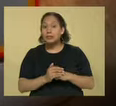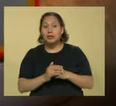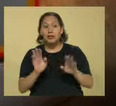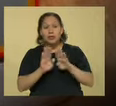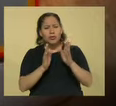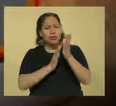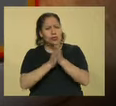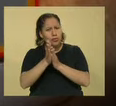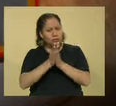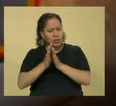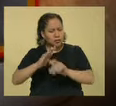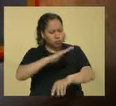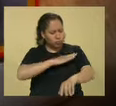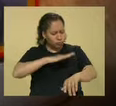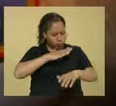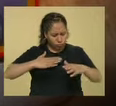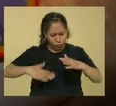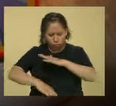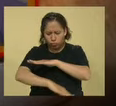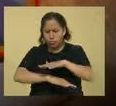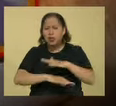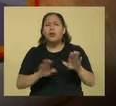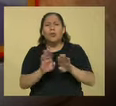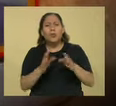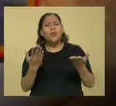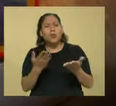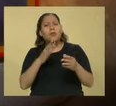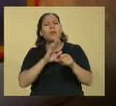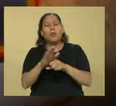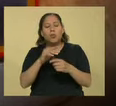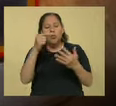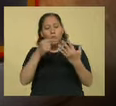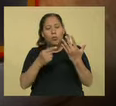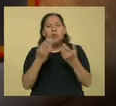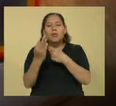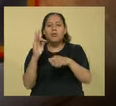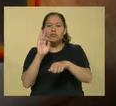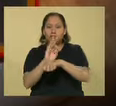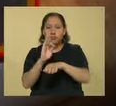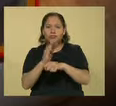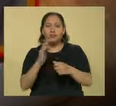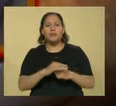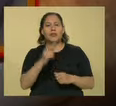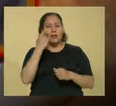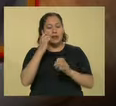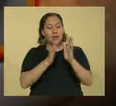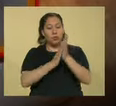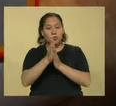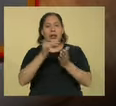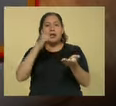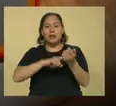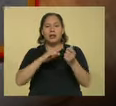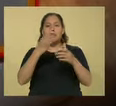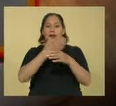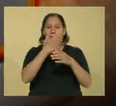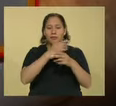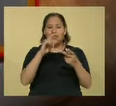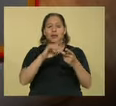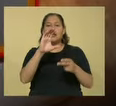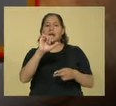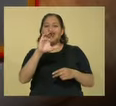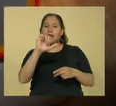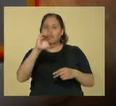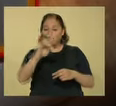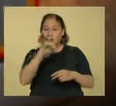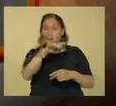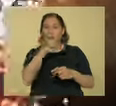¿Y el chocolate cómo viene? ¿Cuáles son sus propiedades? El chocolate trae lo que es el cacao, y el cacao lo que